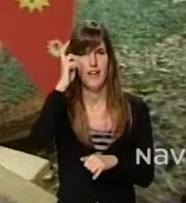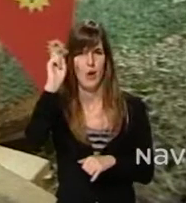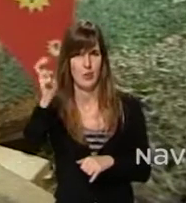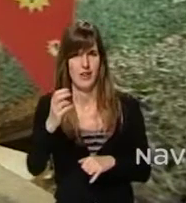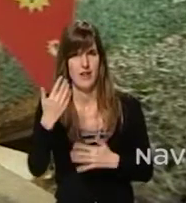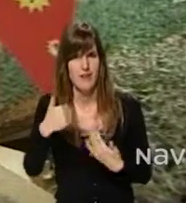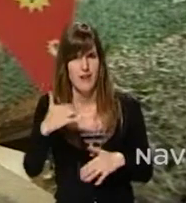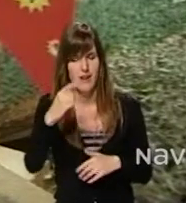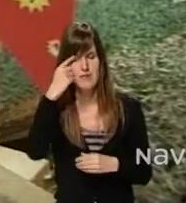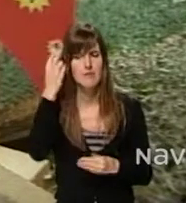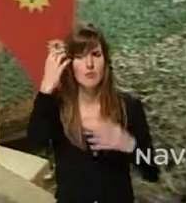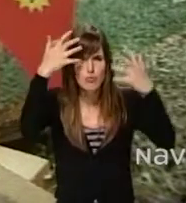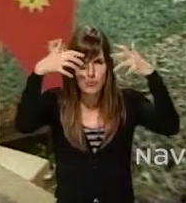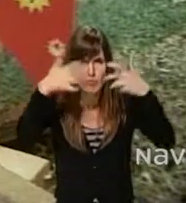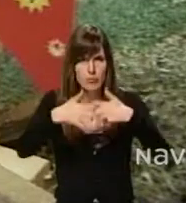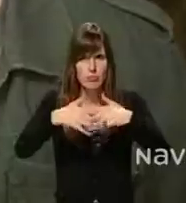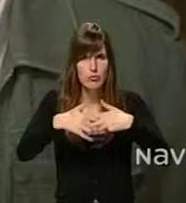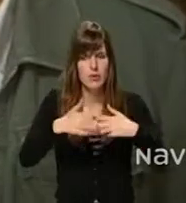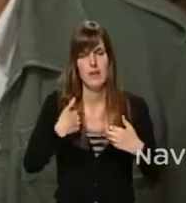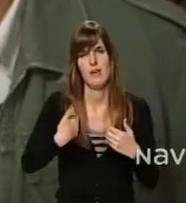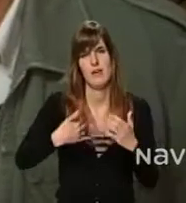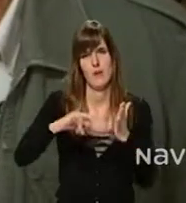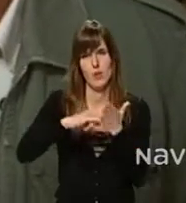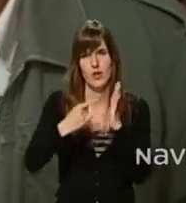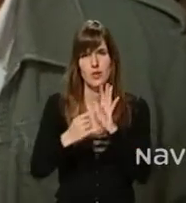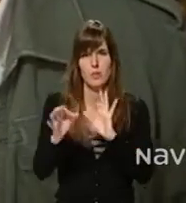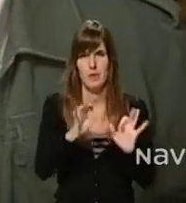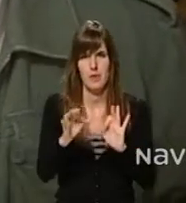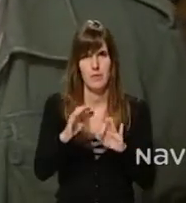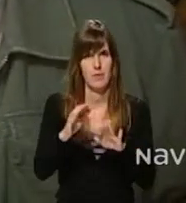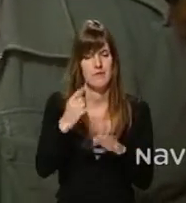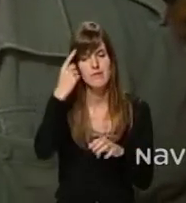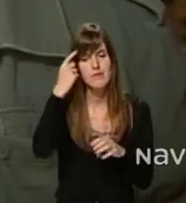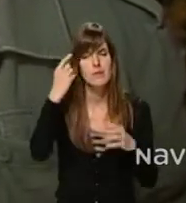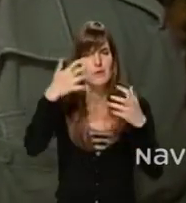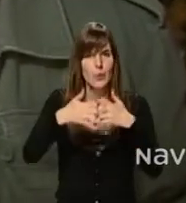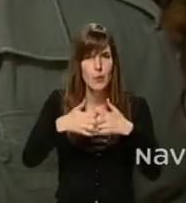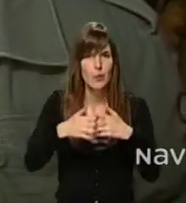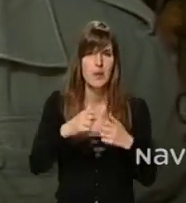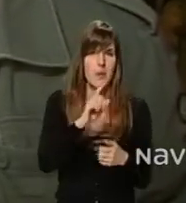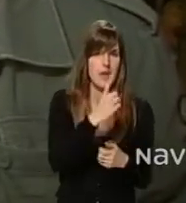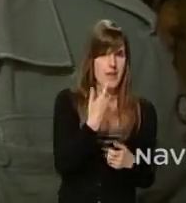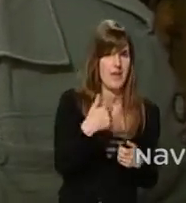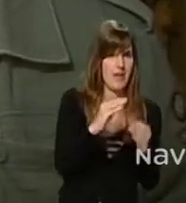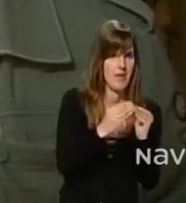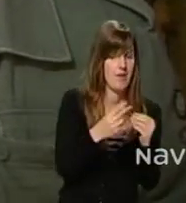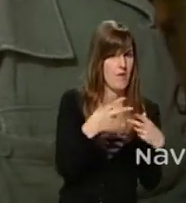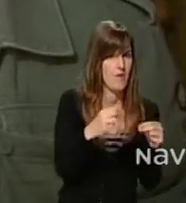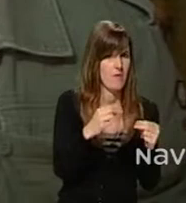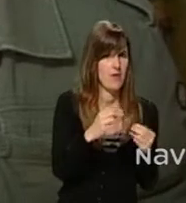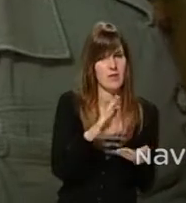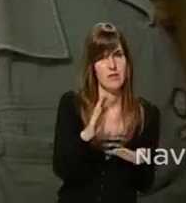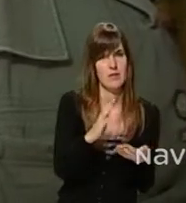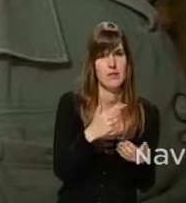la siguiente, algún proyecto para hacer, entonces la otra ya, como la tengo ya medio terminada,